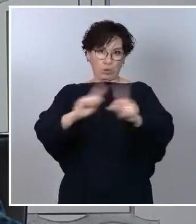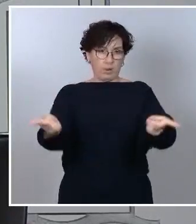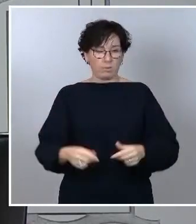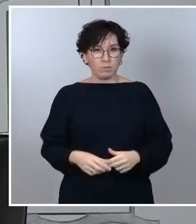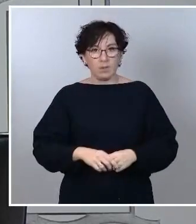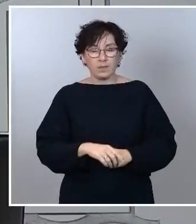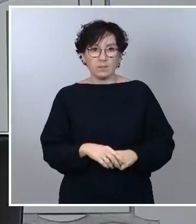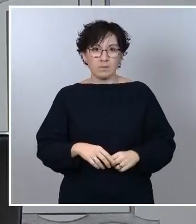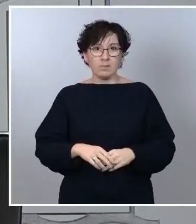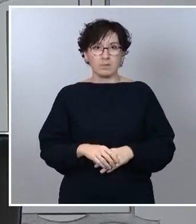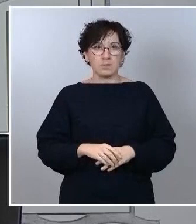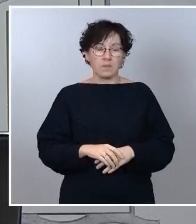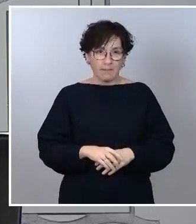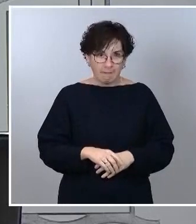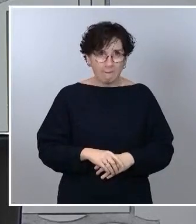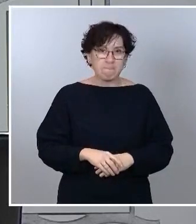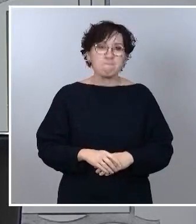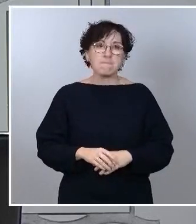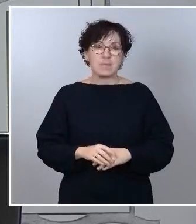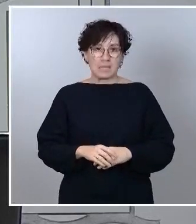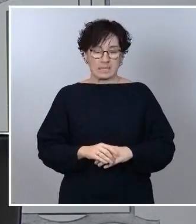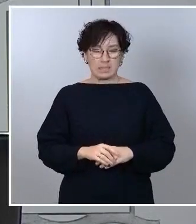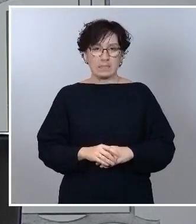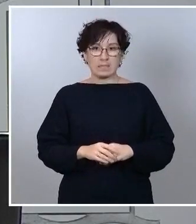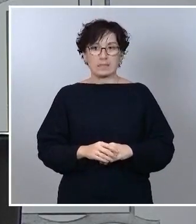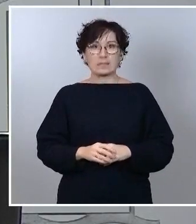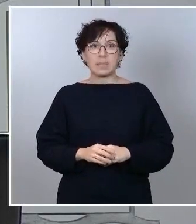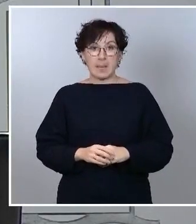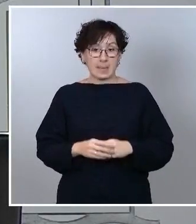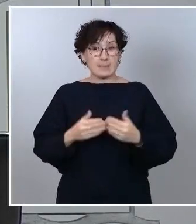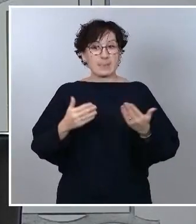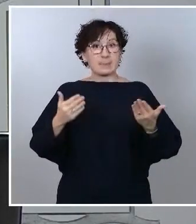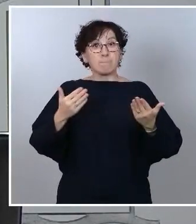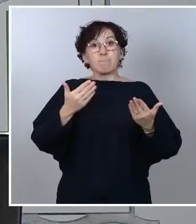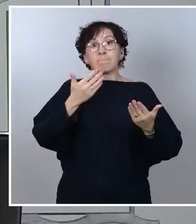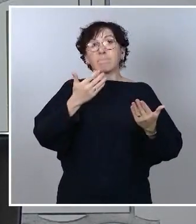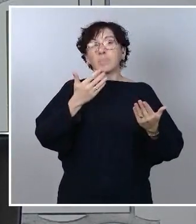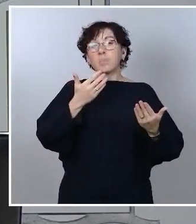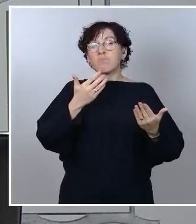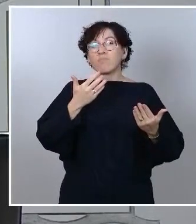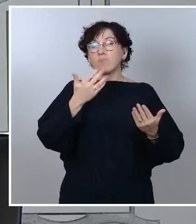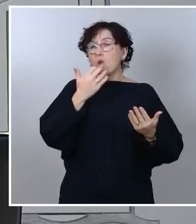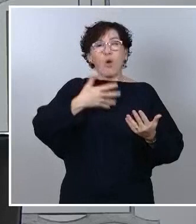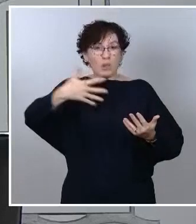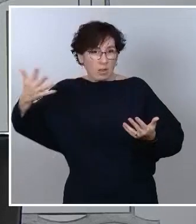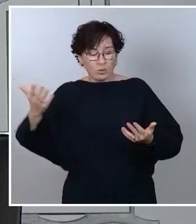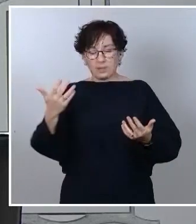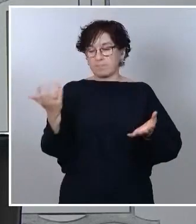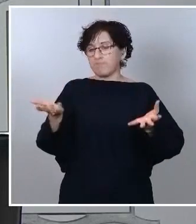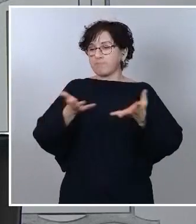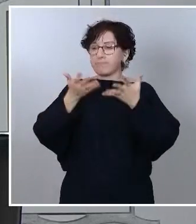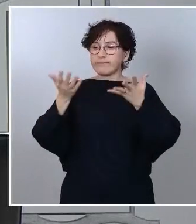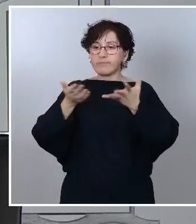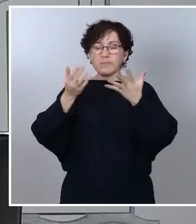de corte por los demás cualquier otra cuestión que tenga que ver con debates o con iniciativas